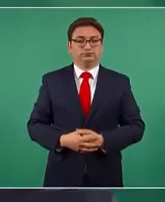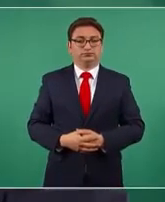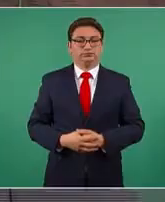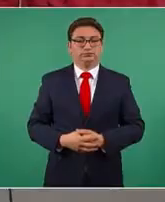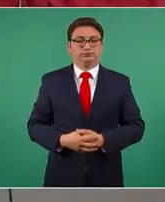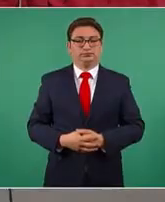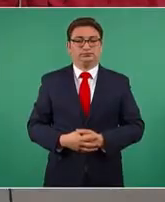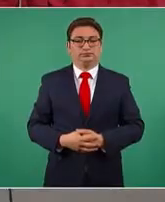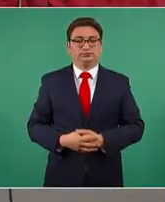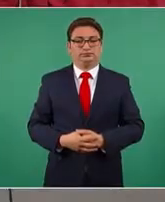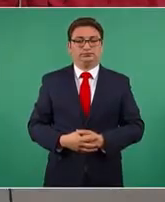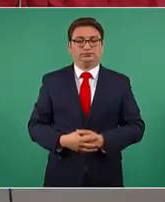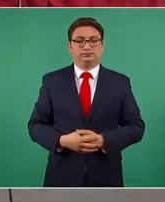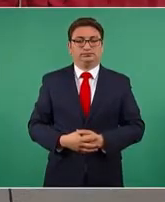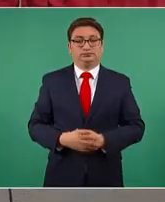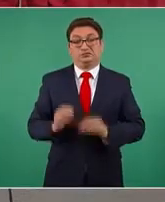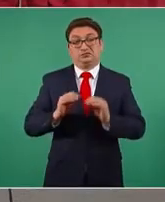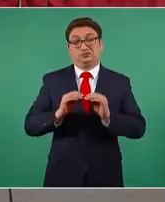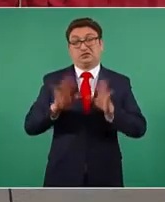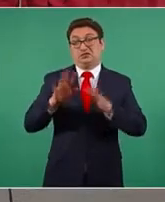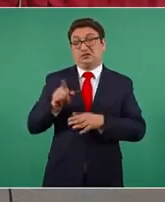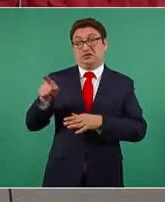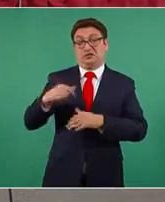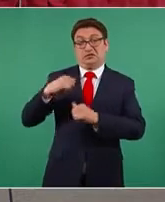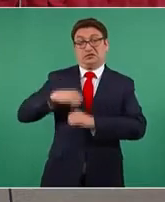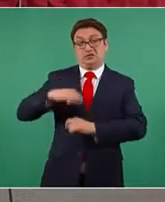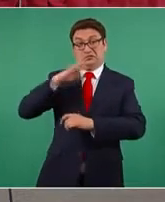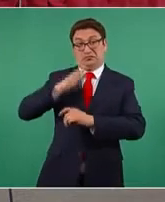Claro, imagínense de legislador.